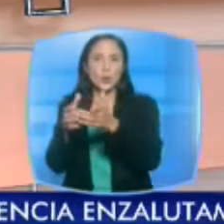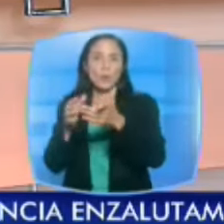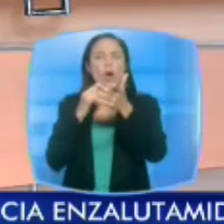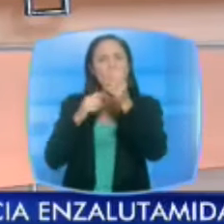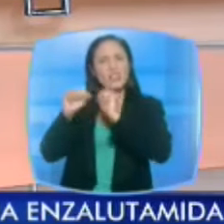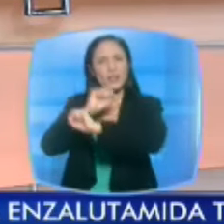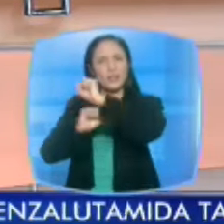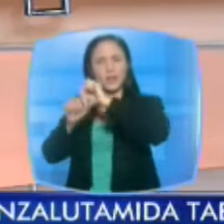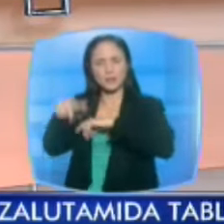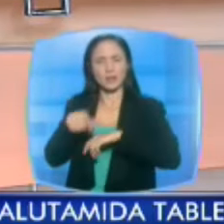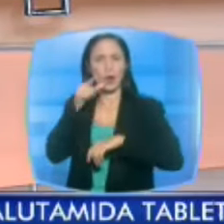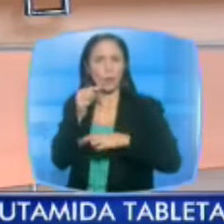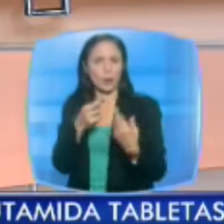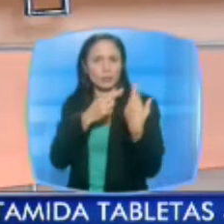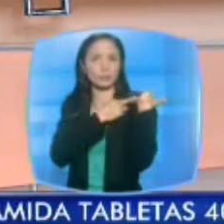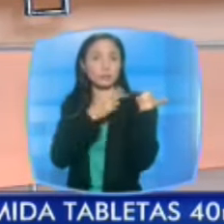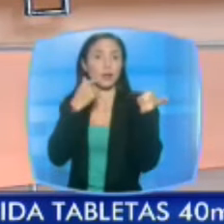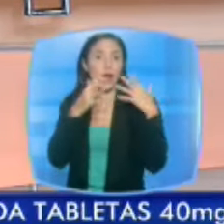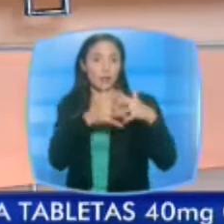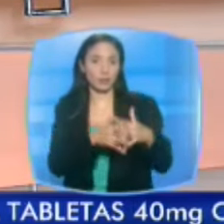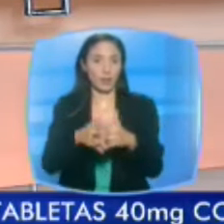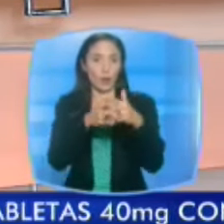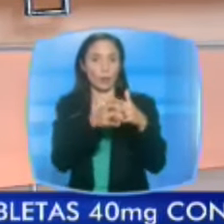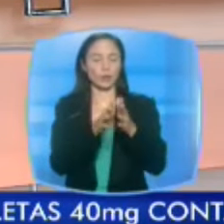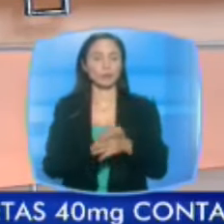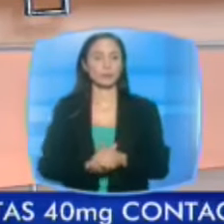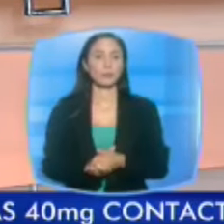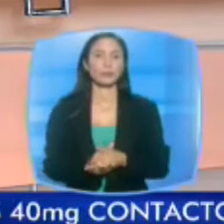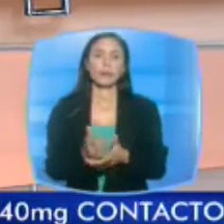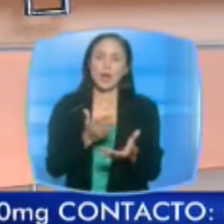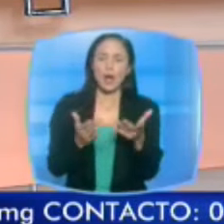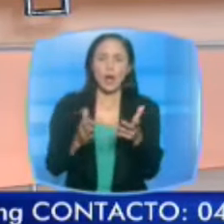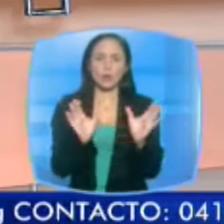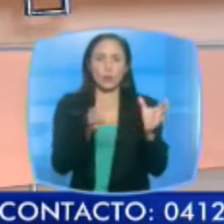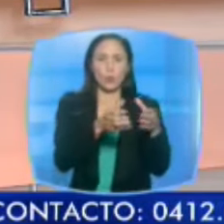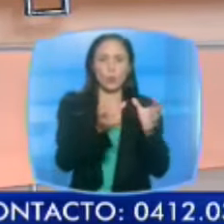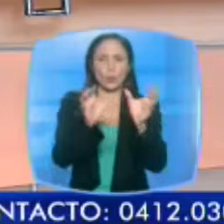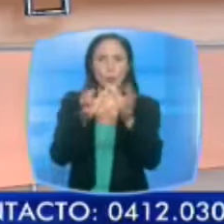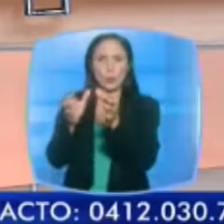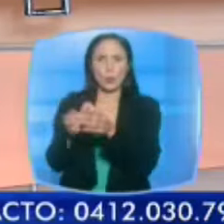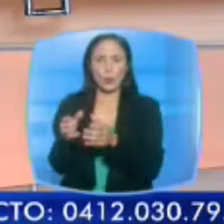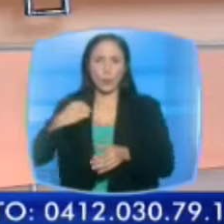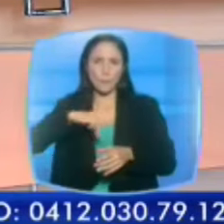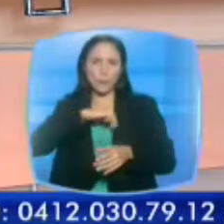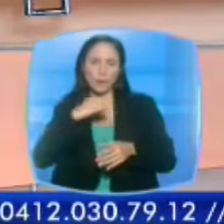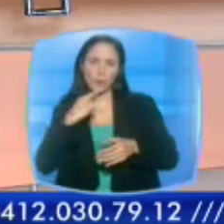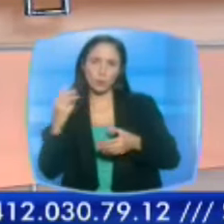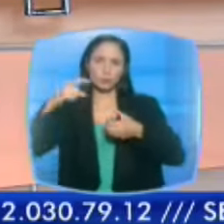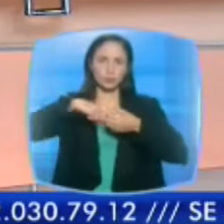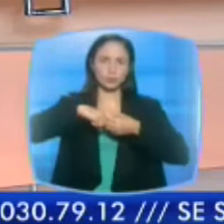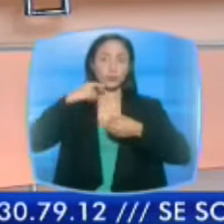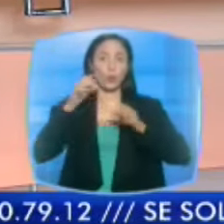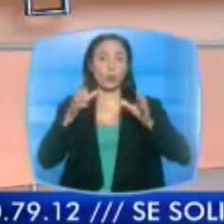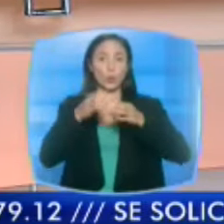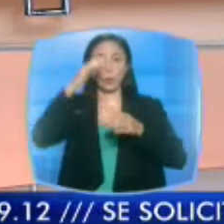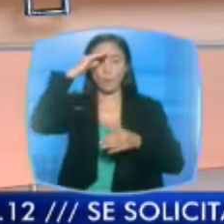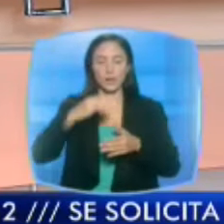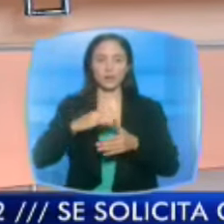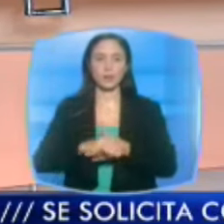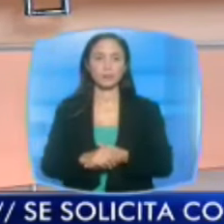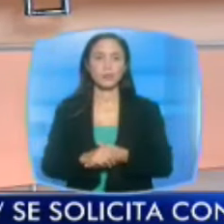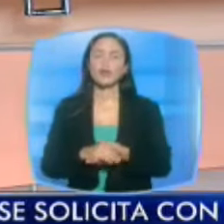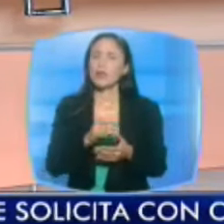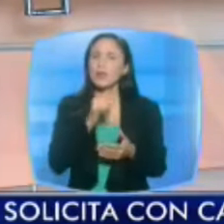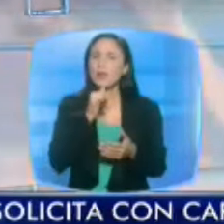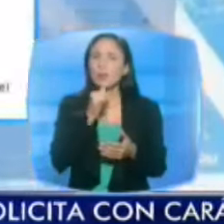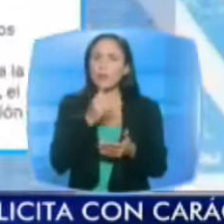Estados Unidos para el hemisferio occidental, Daniel Erickson, junto a miembros de su gobierno y las fuerzas militares. Ali